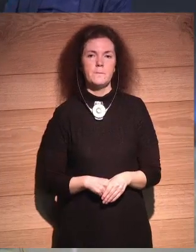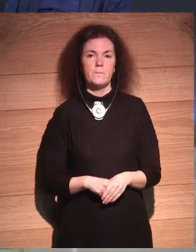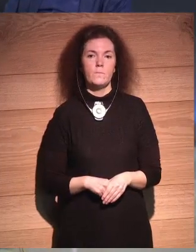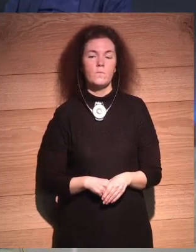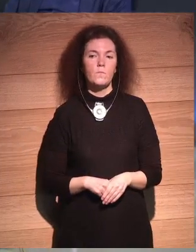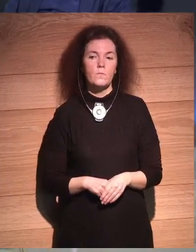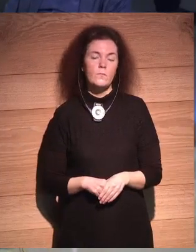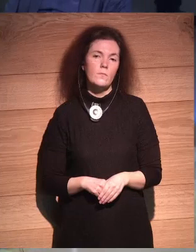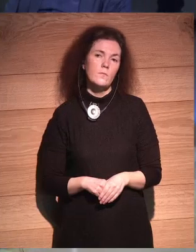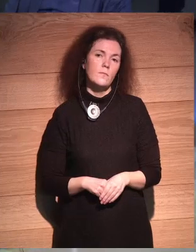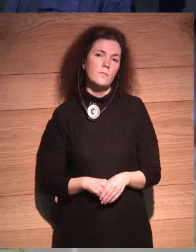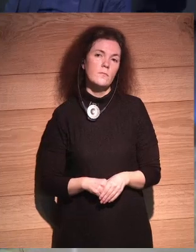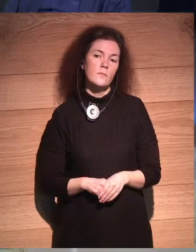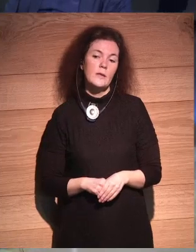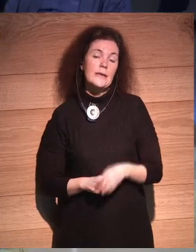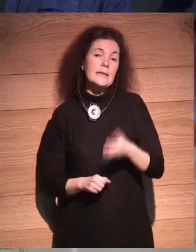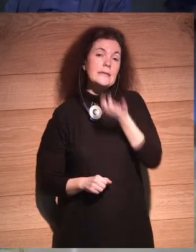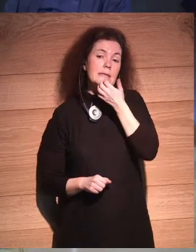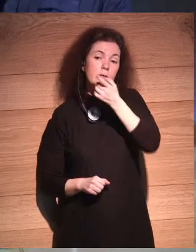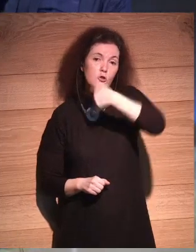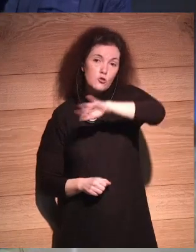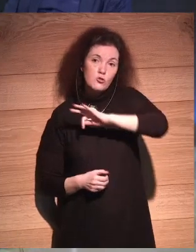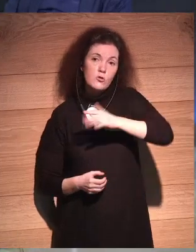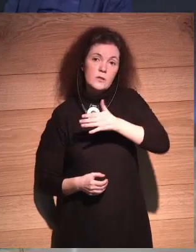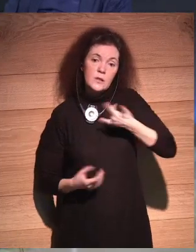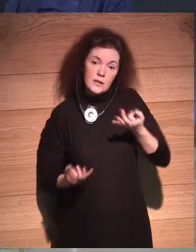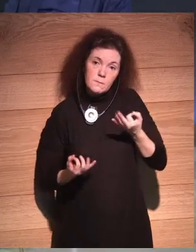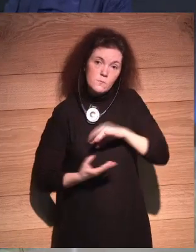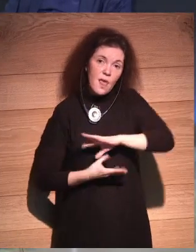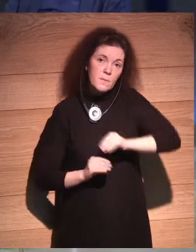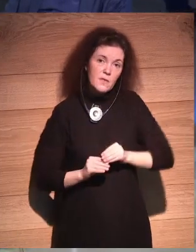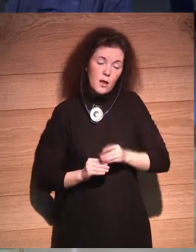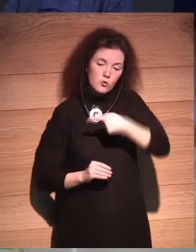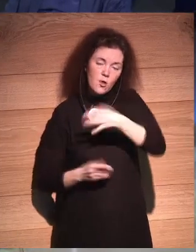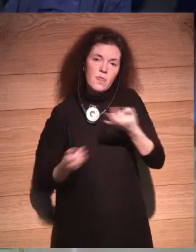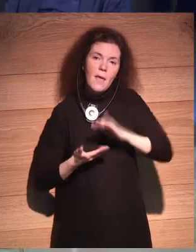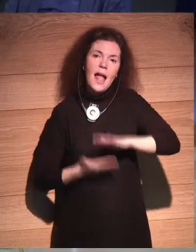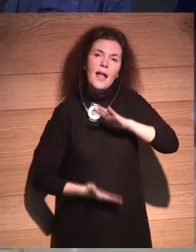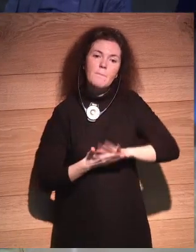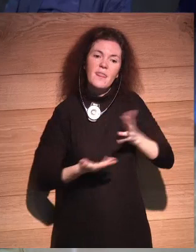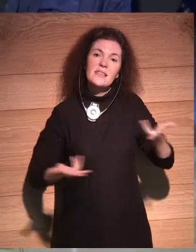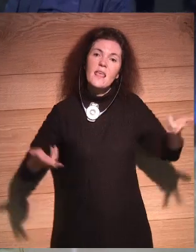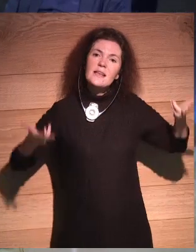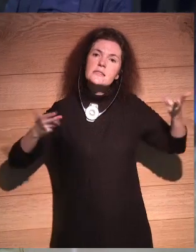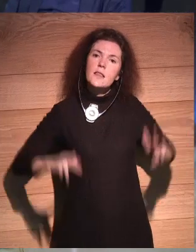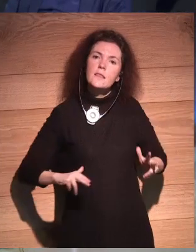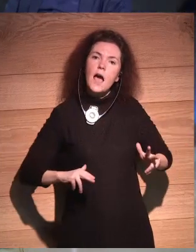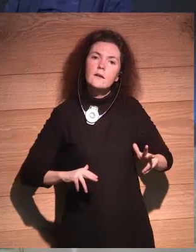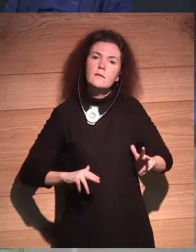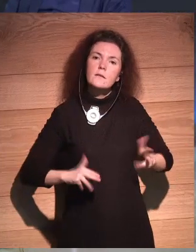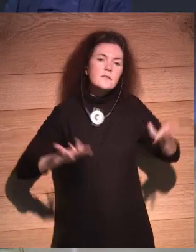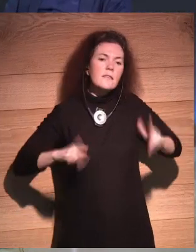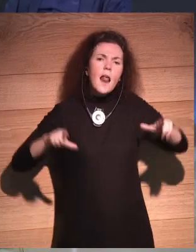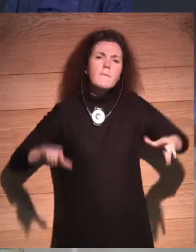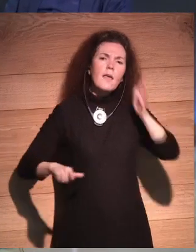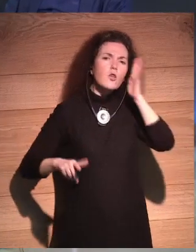Sí, vamos a adaptarnos, tenemos que ser capaces de sentarnos parados en una habitación sin hacer